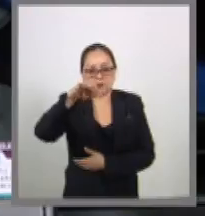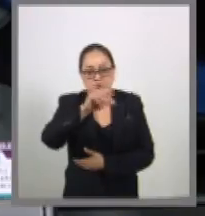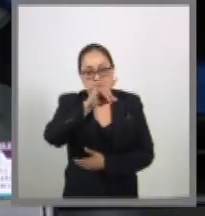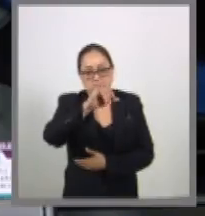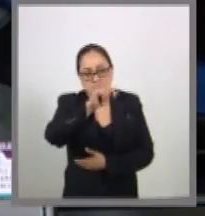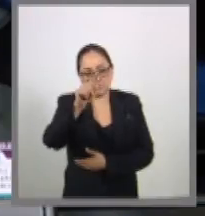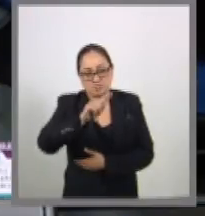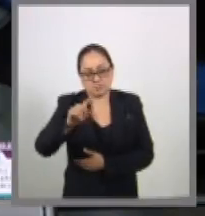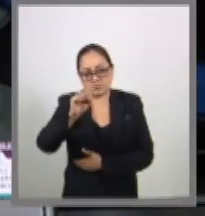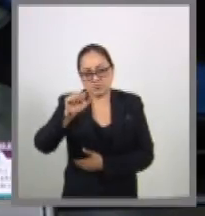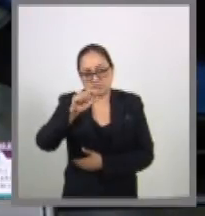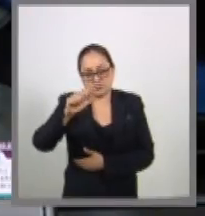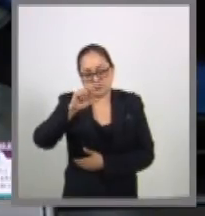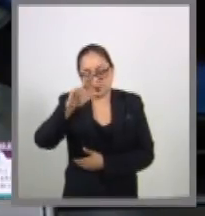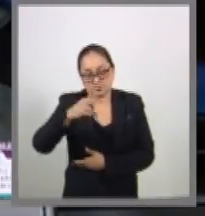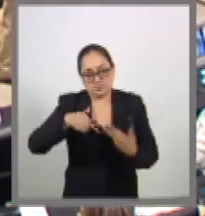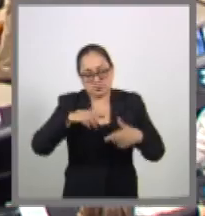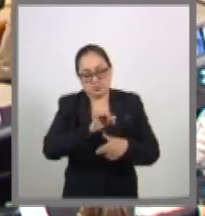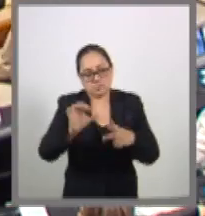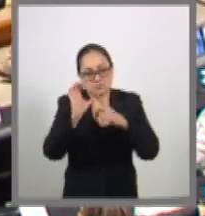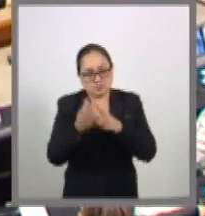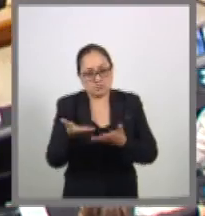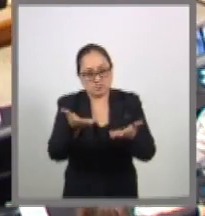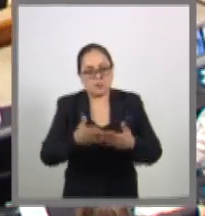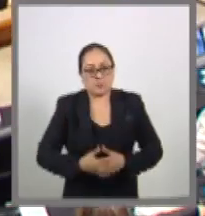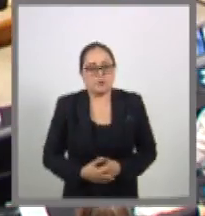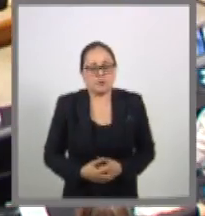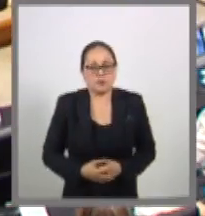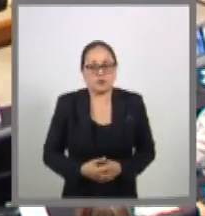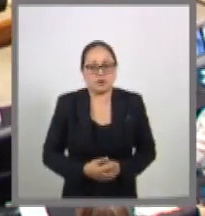a nombre de las comisiones para presentar el dictamen